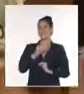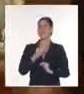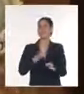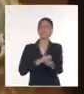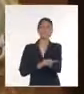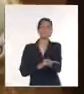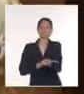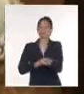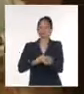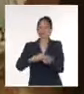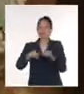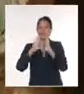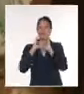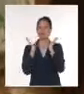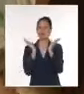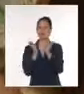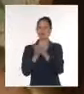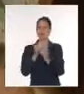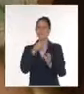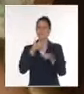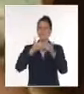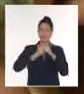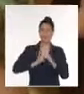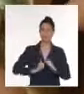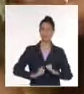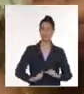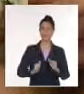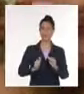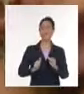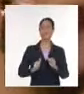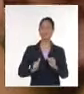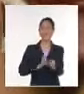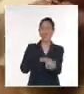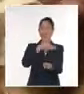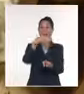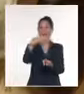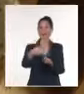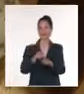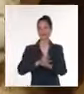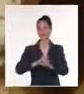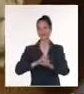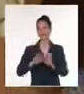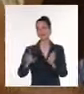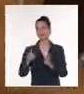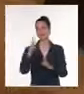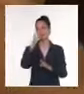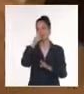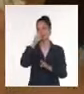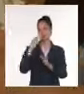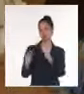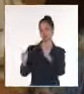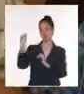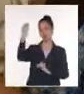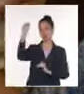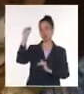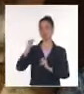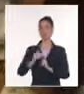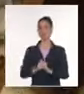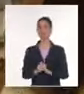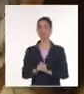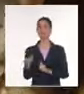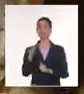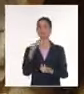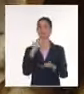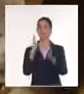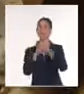contando la vida de Fidel desde que nació hasta pasados los años y la revolución. También se nos entregó un libro del